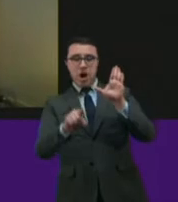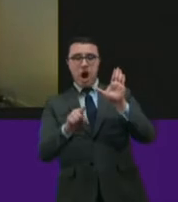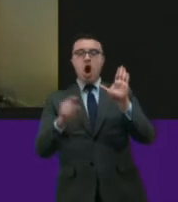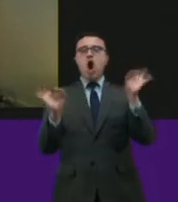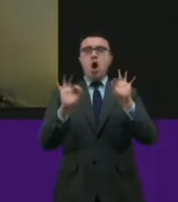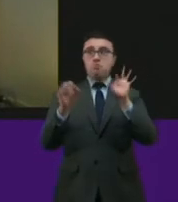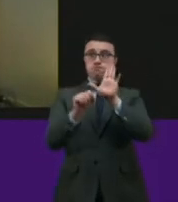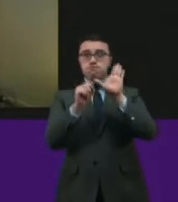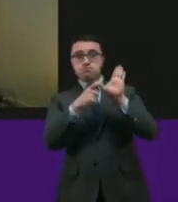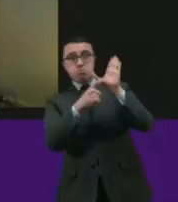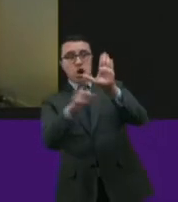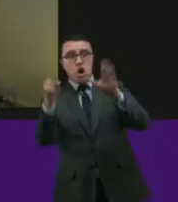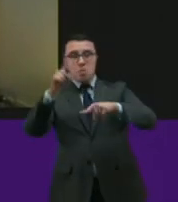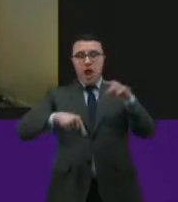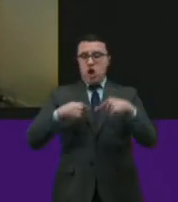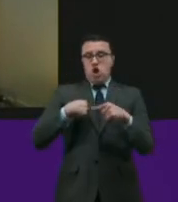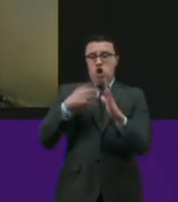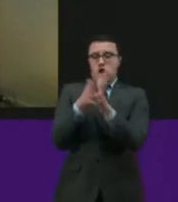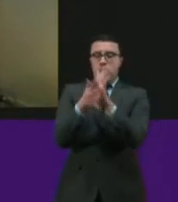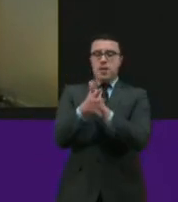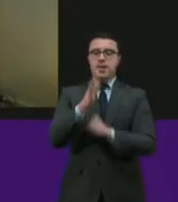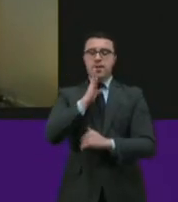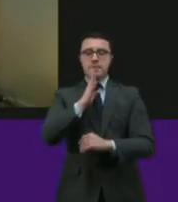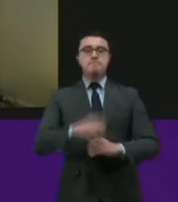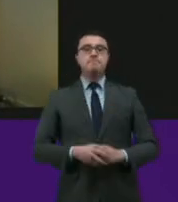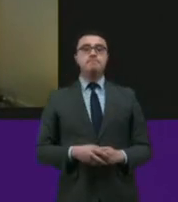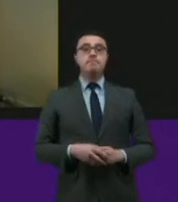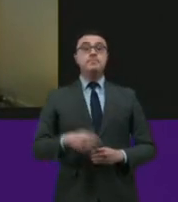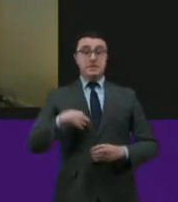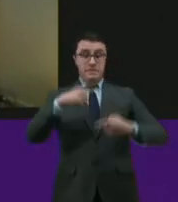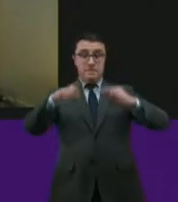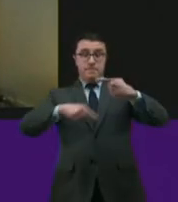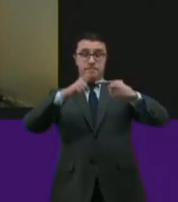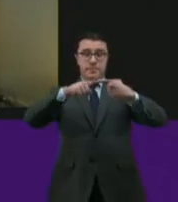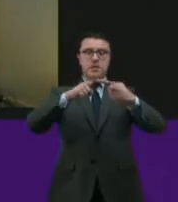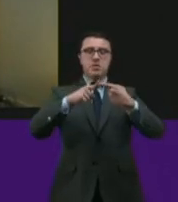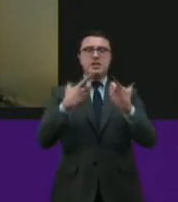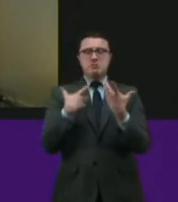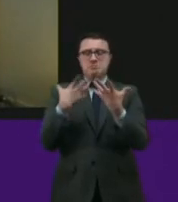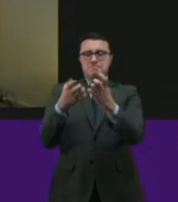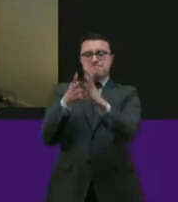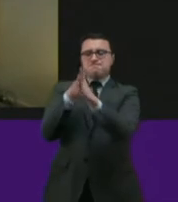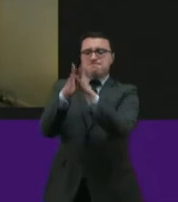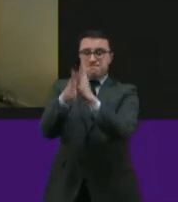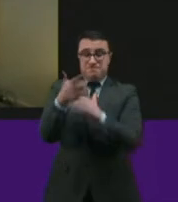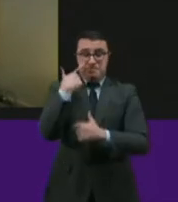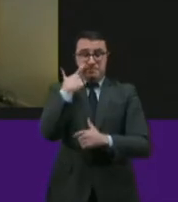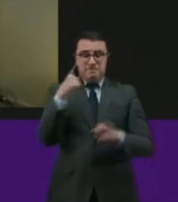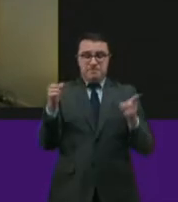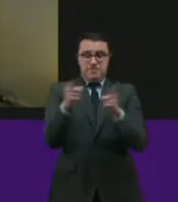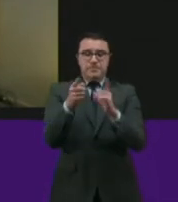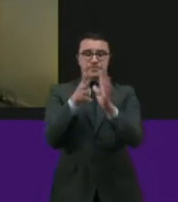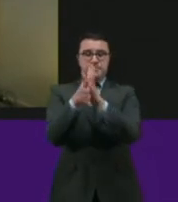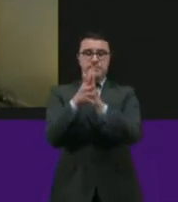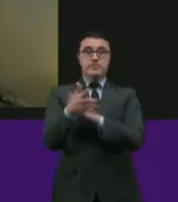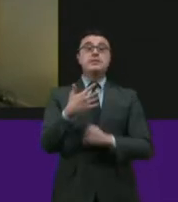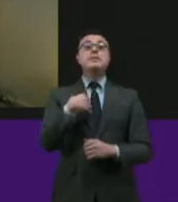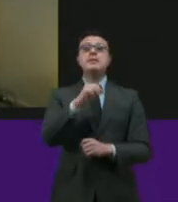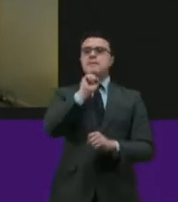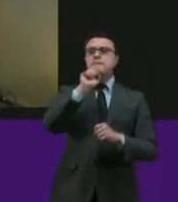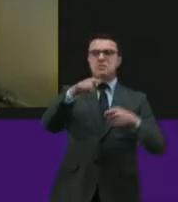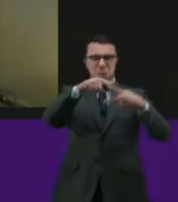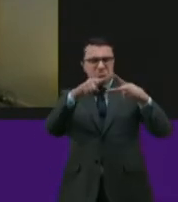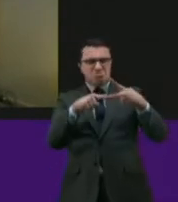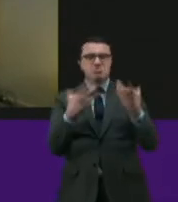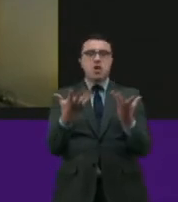diciendo. Bueno, la primera pregunta es, ¿qué tipo de criterios? Bueno, les quiero contar un poco. Estas preguntas las